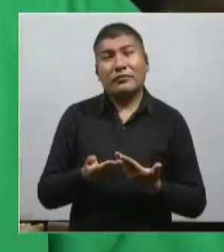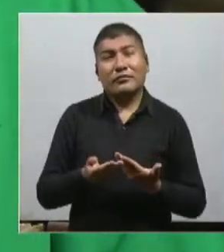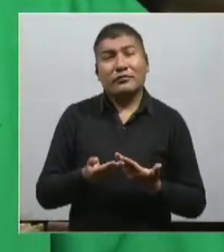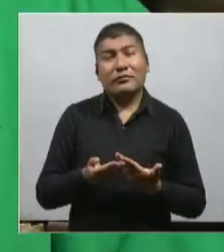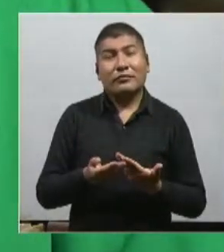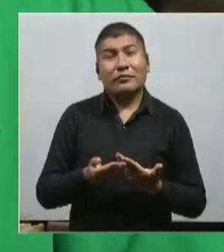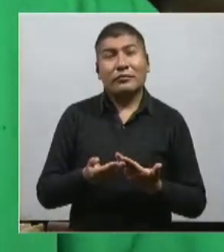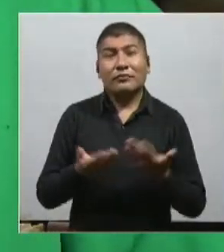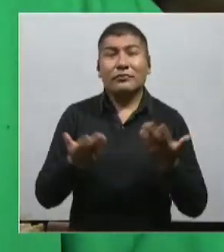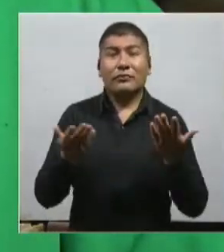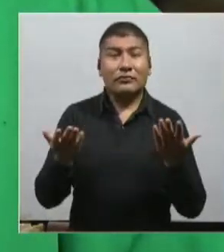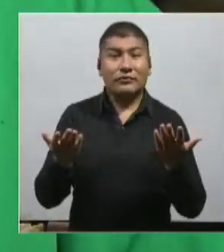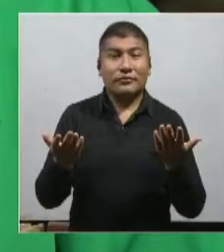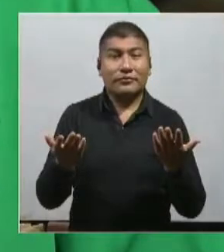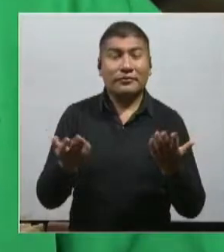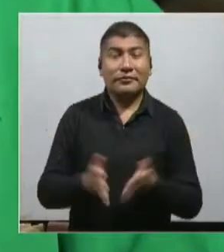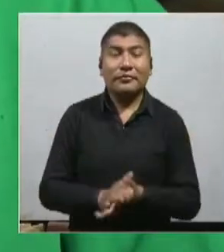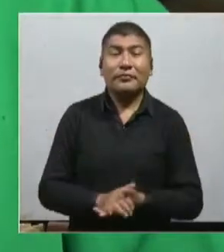a